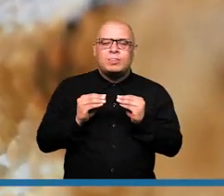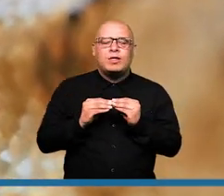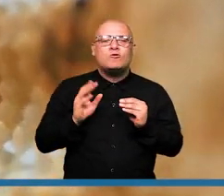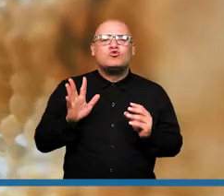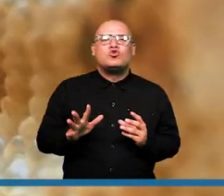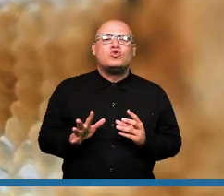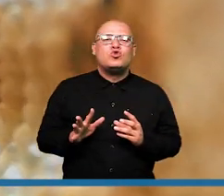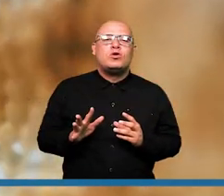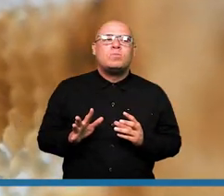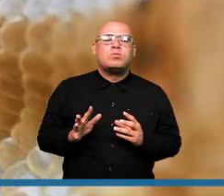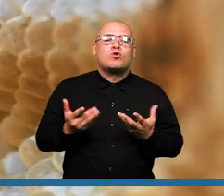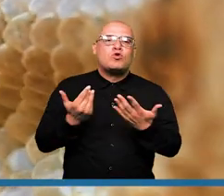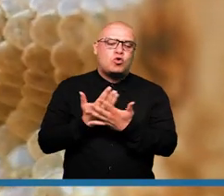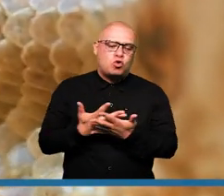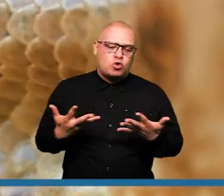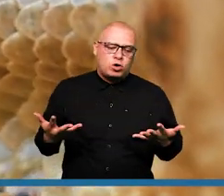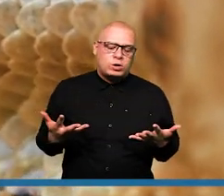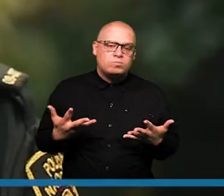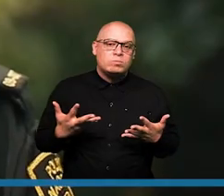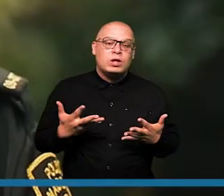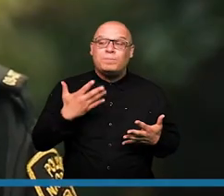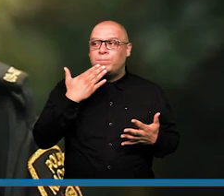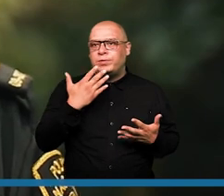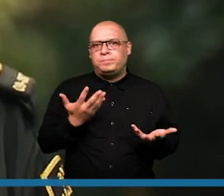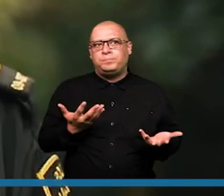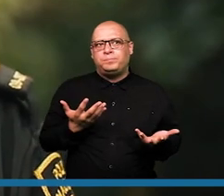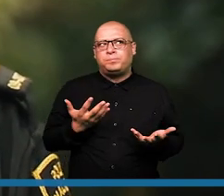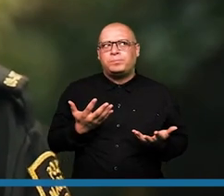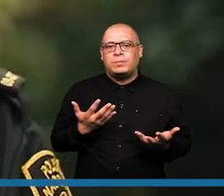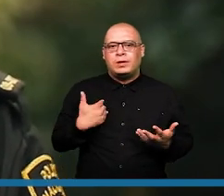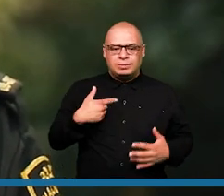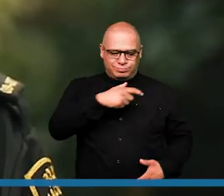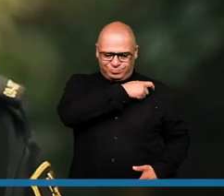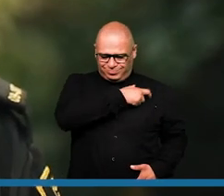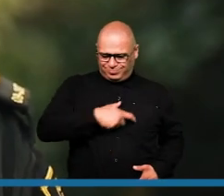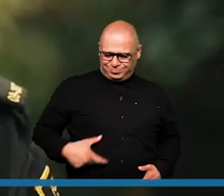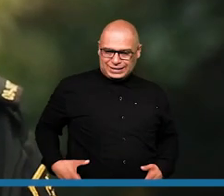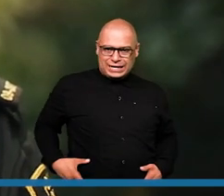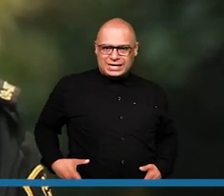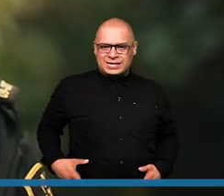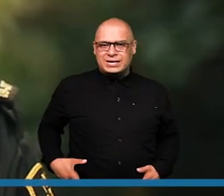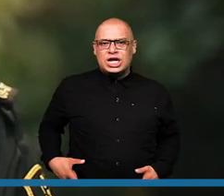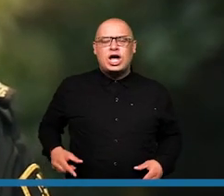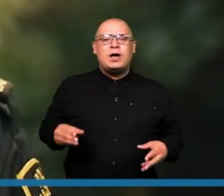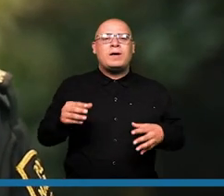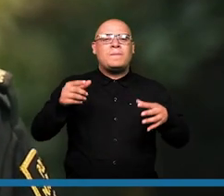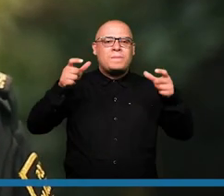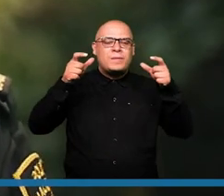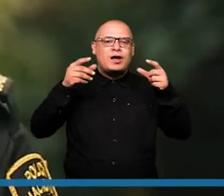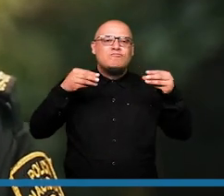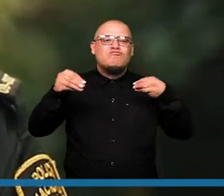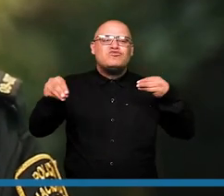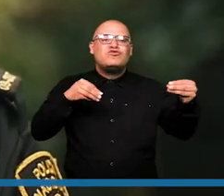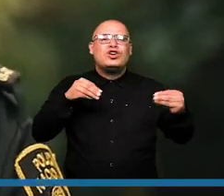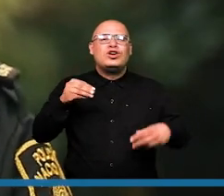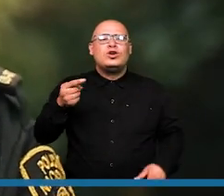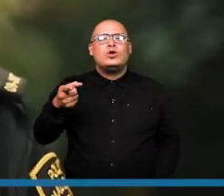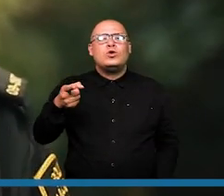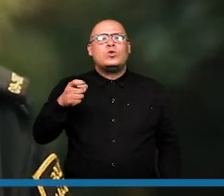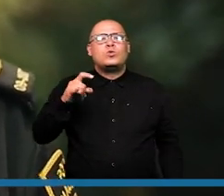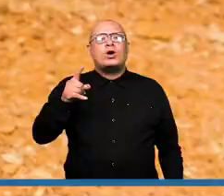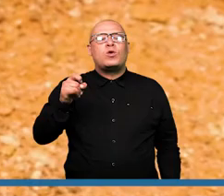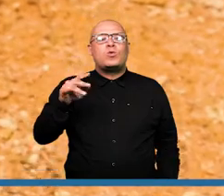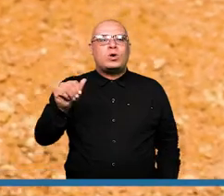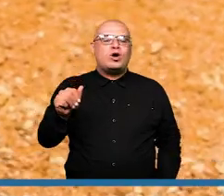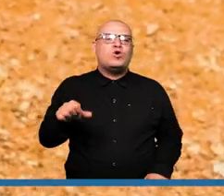y subproductos. Que usted compró un carriel de piel de guagua, un ejemplo, que una bota